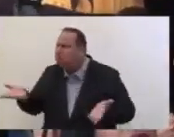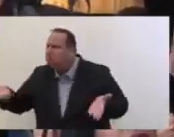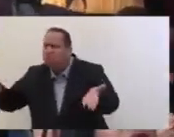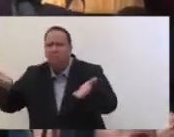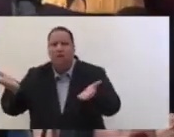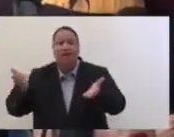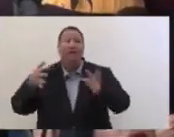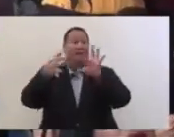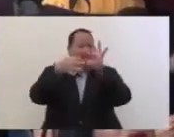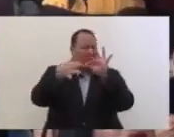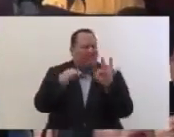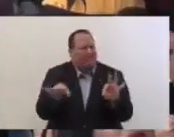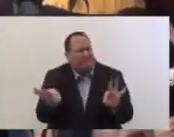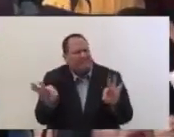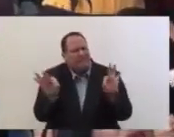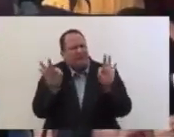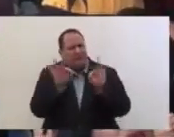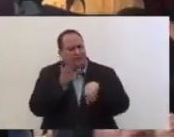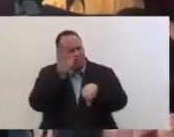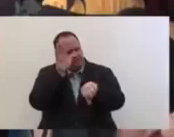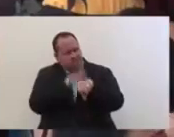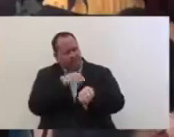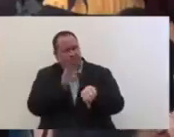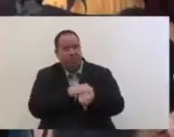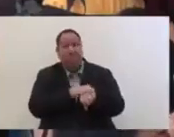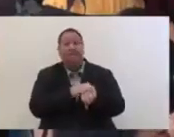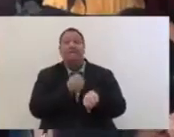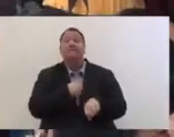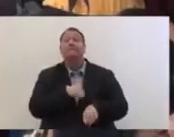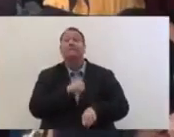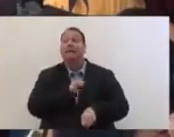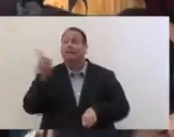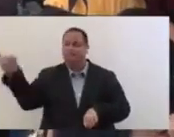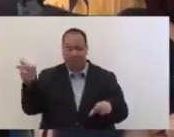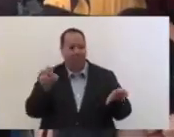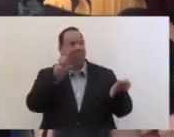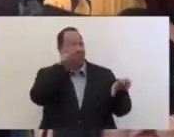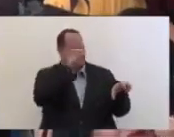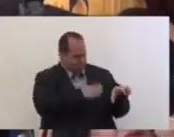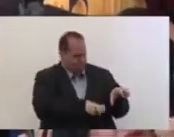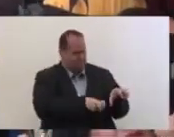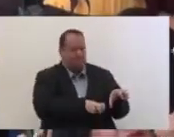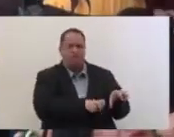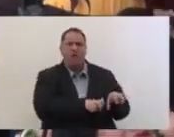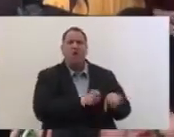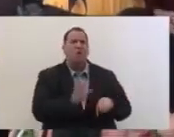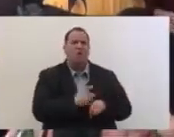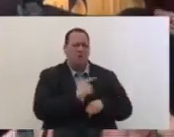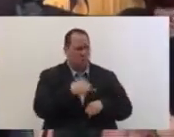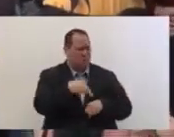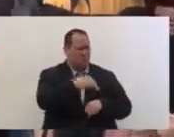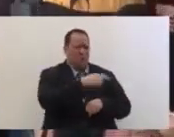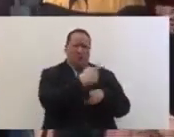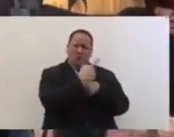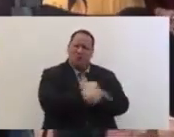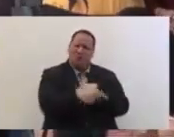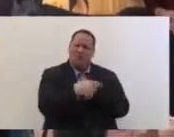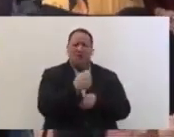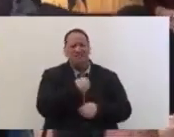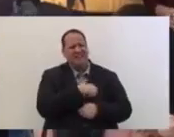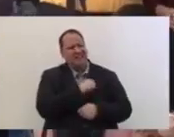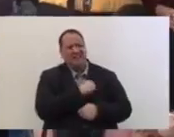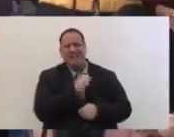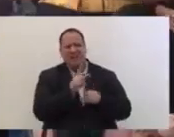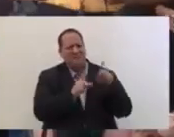la importancia de que se tenga considerado al sector salud dentro de estas mesas, porque ya es una crisis sanitaria la que se puede